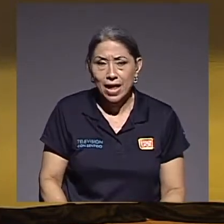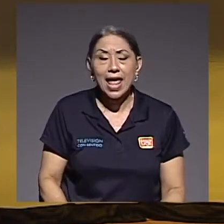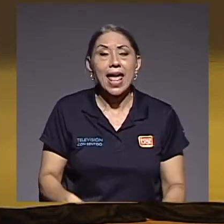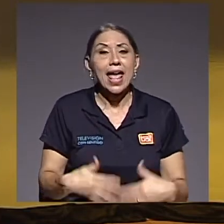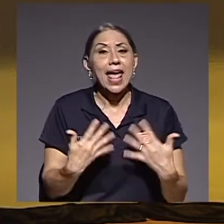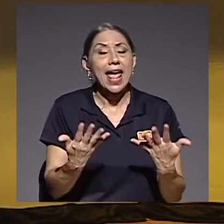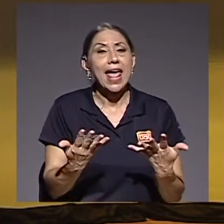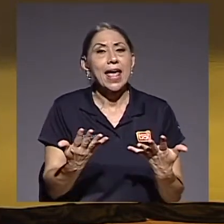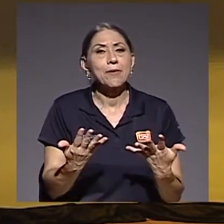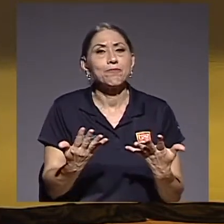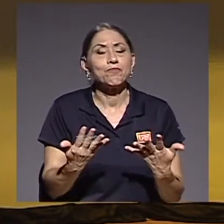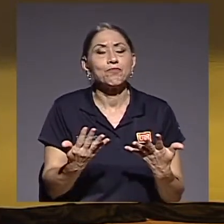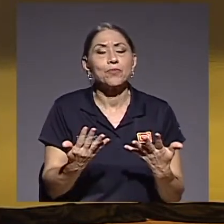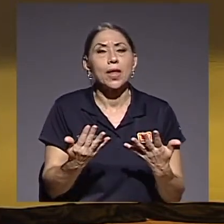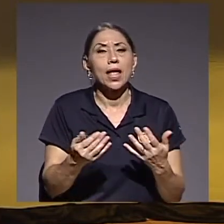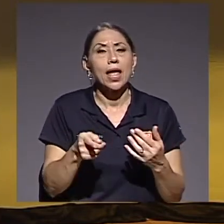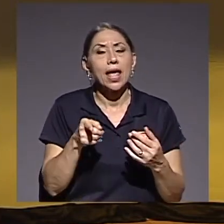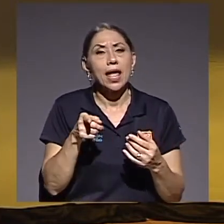El pegarse